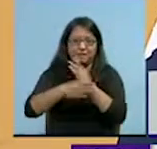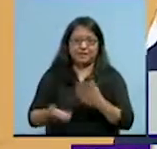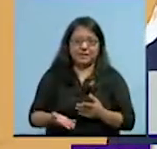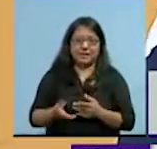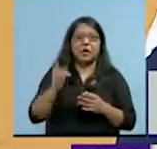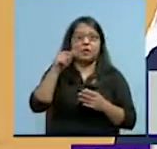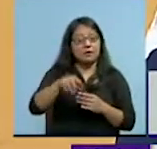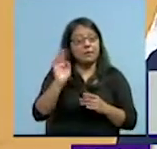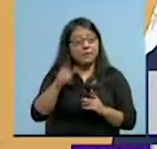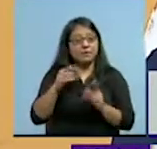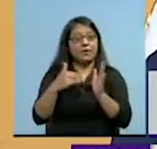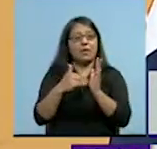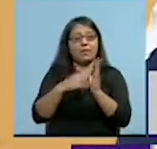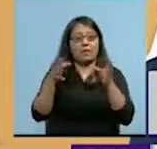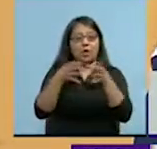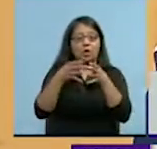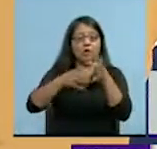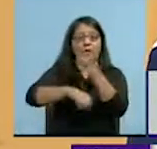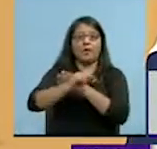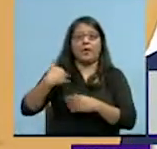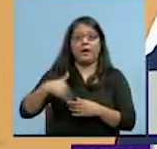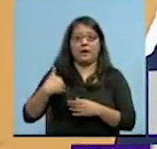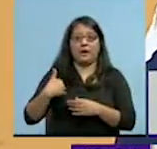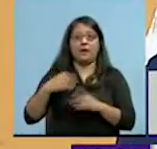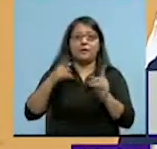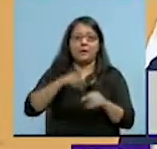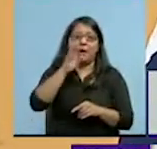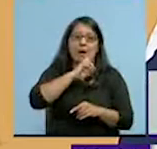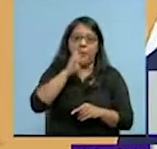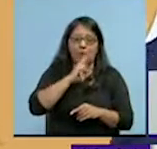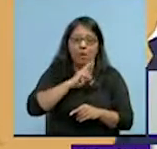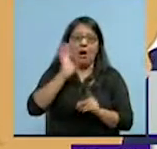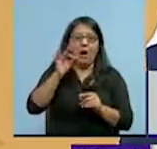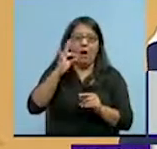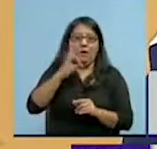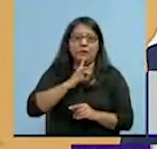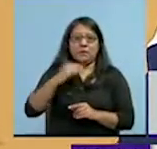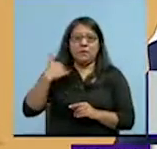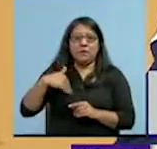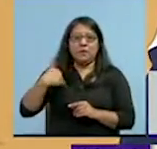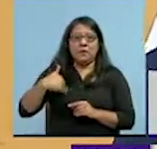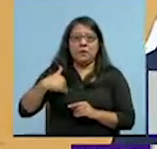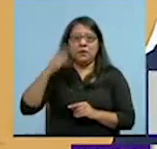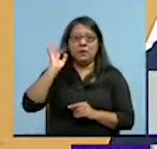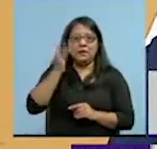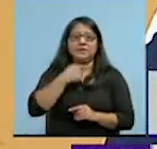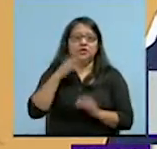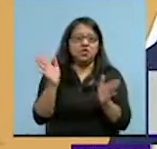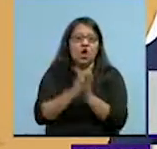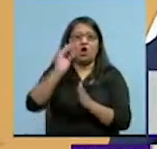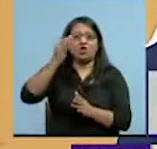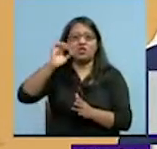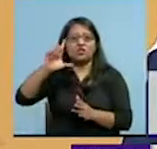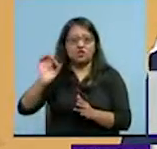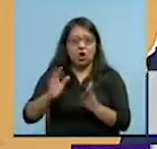seleccionador nacional también se viera oscurecido con esto lo de la chica con sampaoli el tema de almada el tema del cholo con